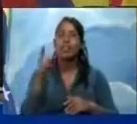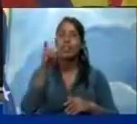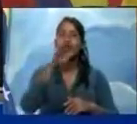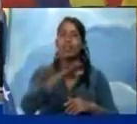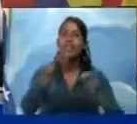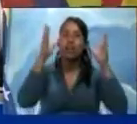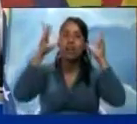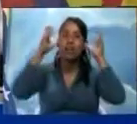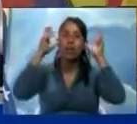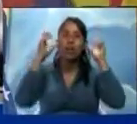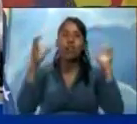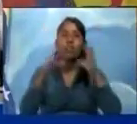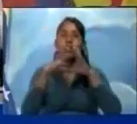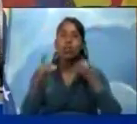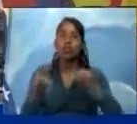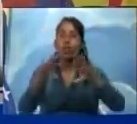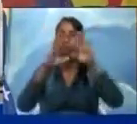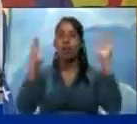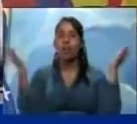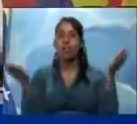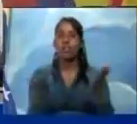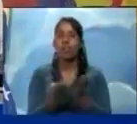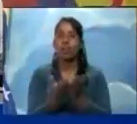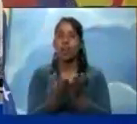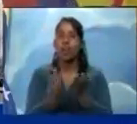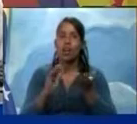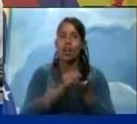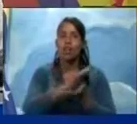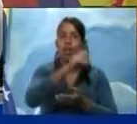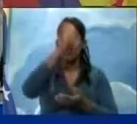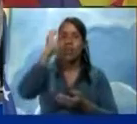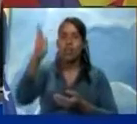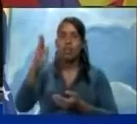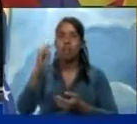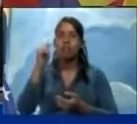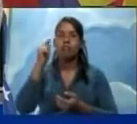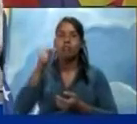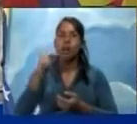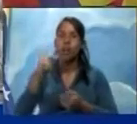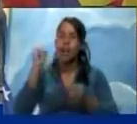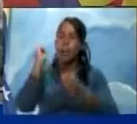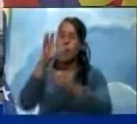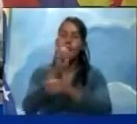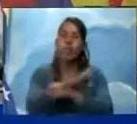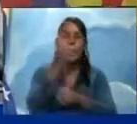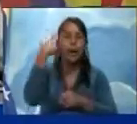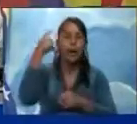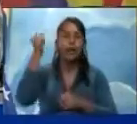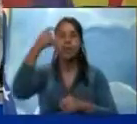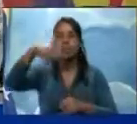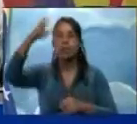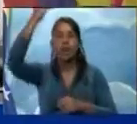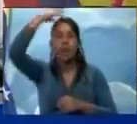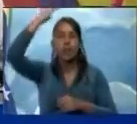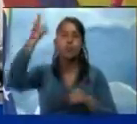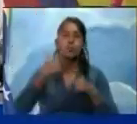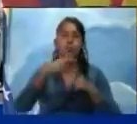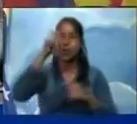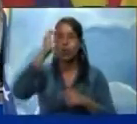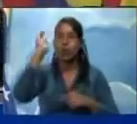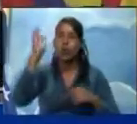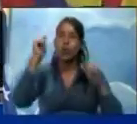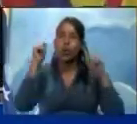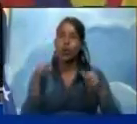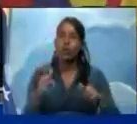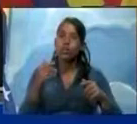estar oyendo en toda la tierra. Gloria a Dios. Gloria a Dios. Él la mandó para su reino, pero Dios